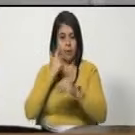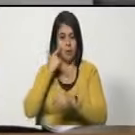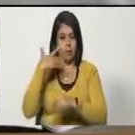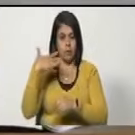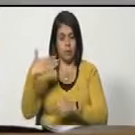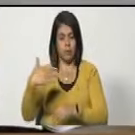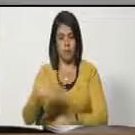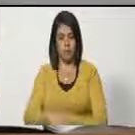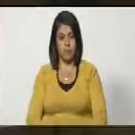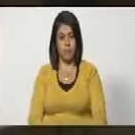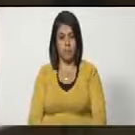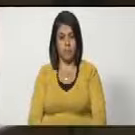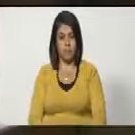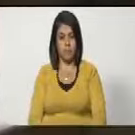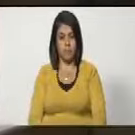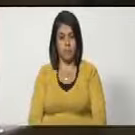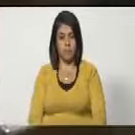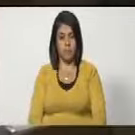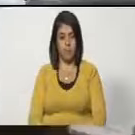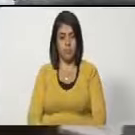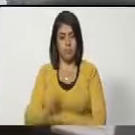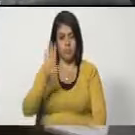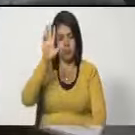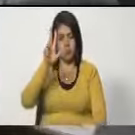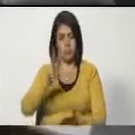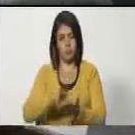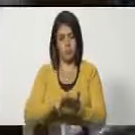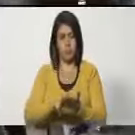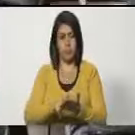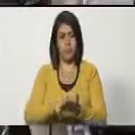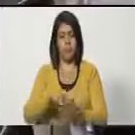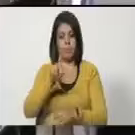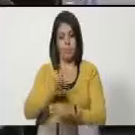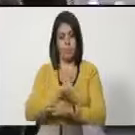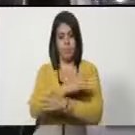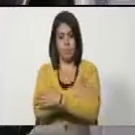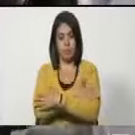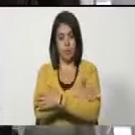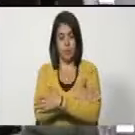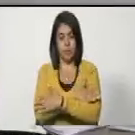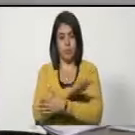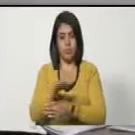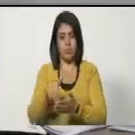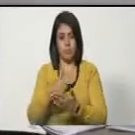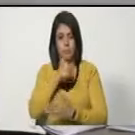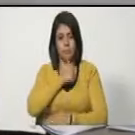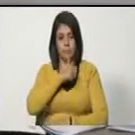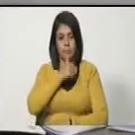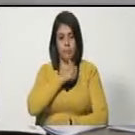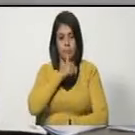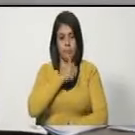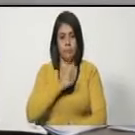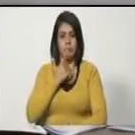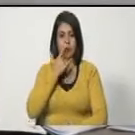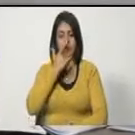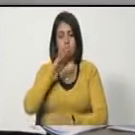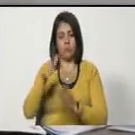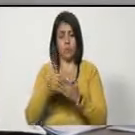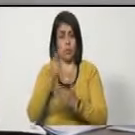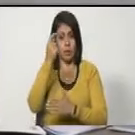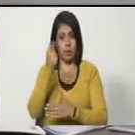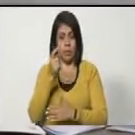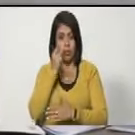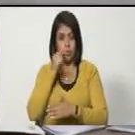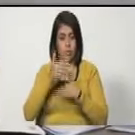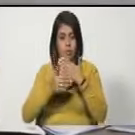señal de costumbre. Queda aprobado. Quiero felicitar la resistencia, la valentía de todos nuestros diputados y